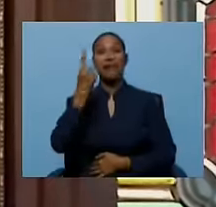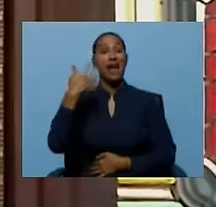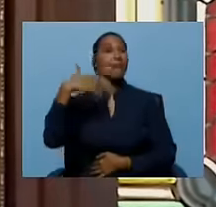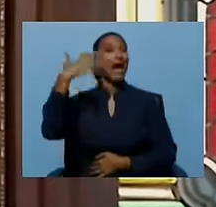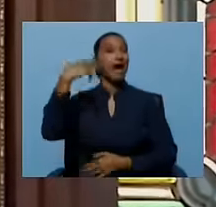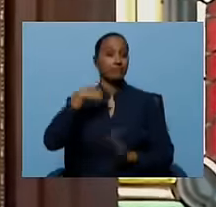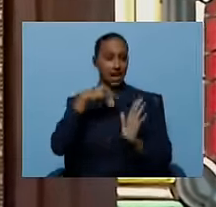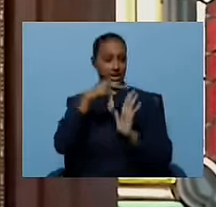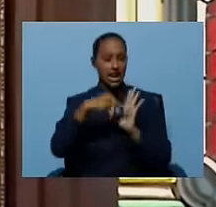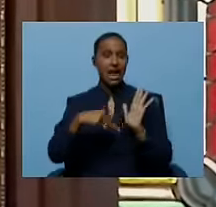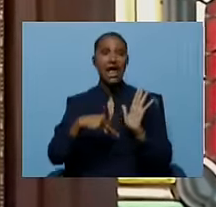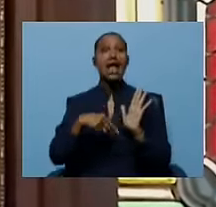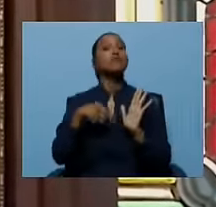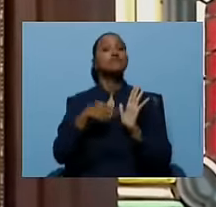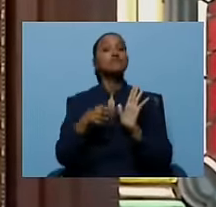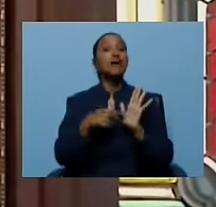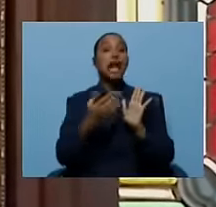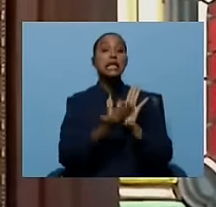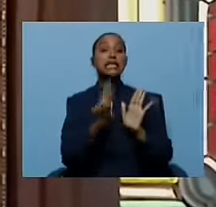aquí,